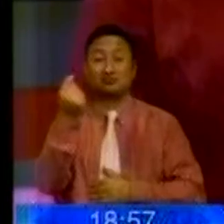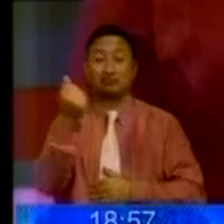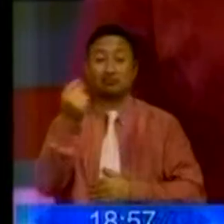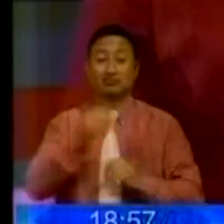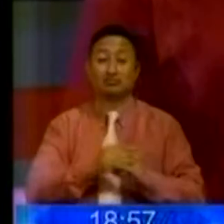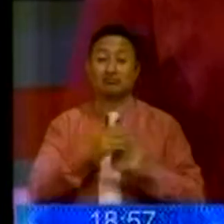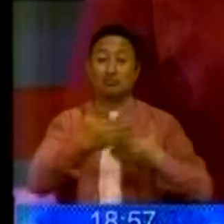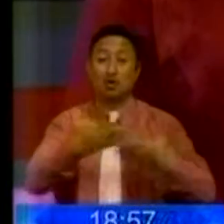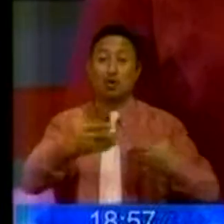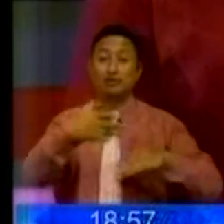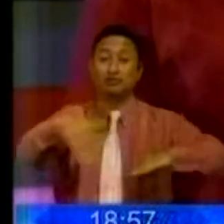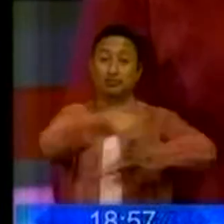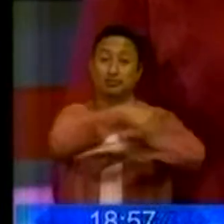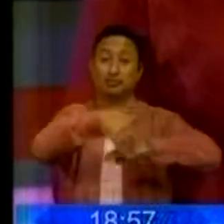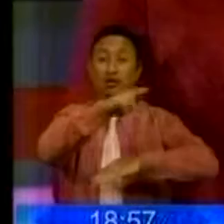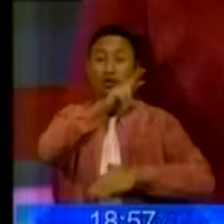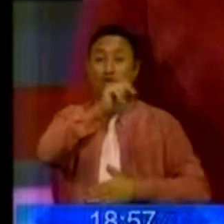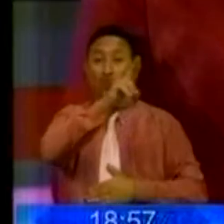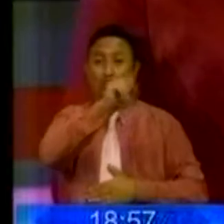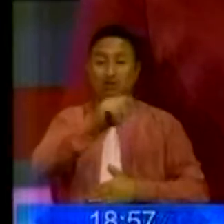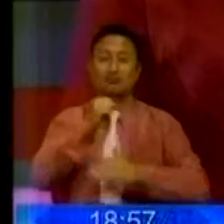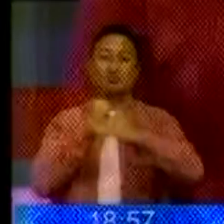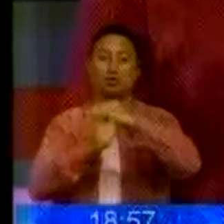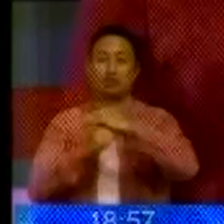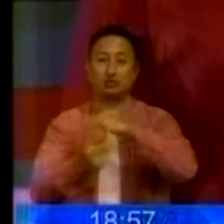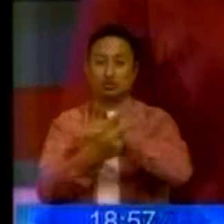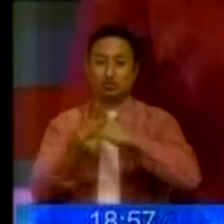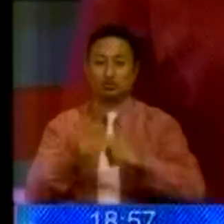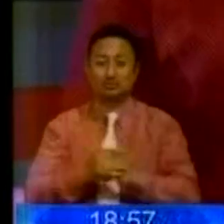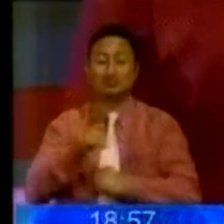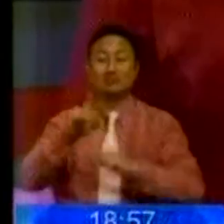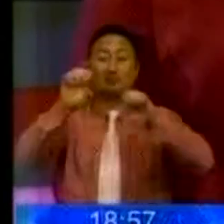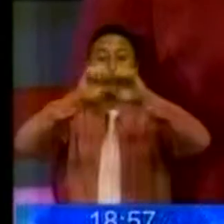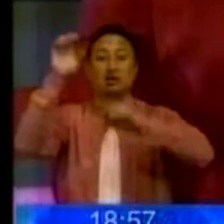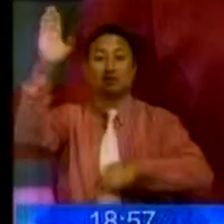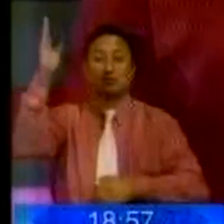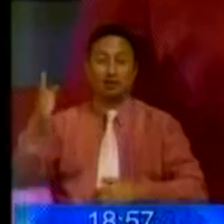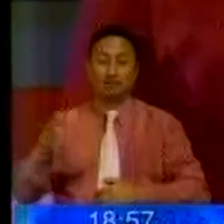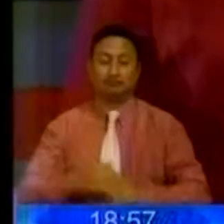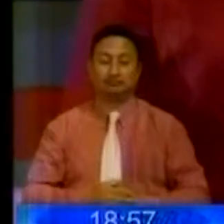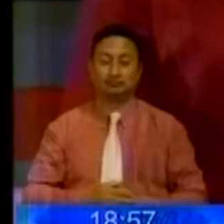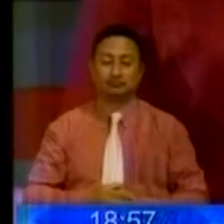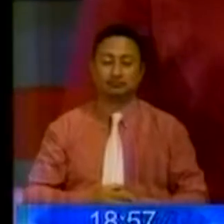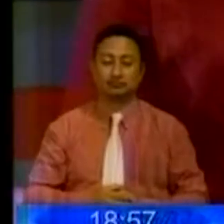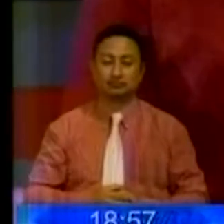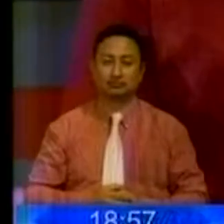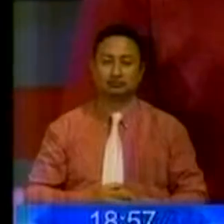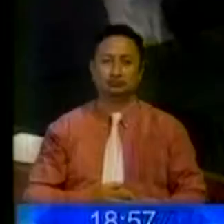de las obras de la Ruta Viva y el Metro de Quito por parte de la empresa brasileña Odebrecht.